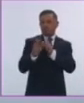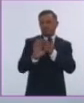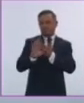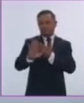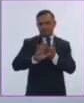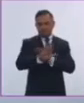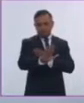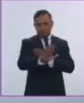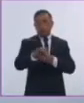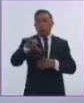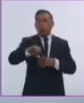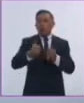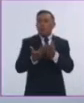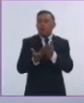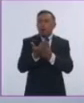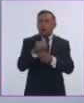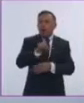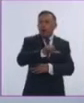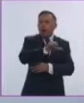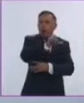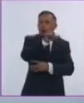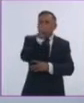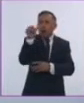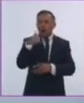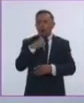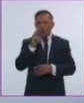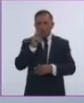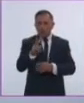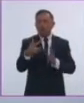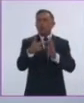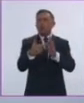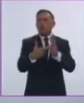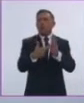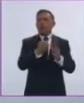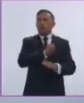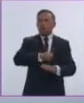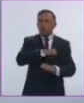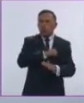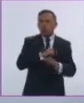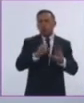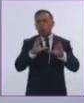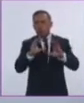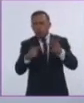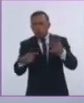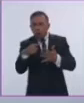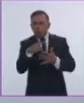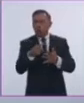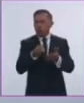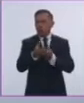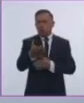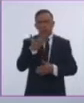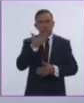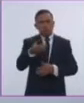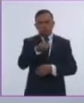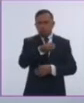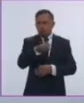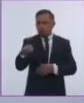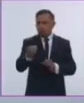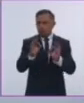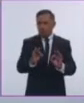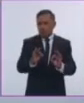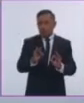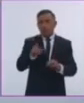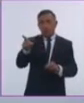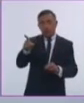largo de esta mañana hemos atestiguado que los protocolos sanitarios están funcionando funcionando adecuadamente y que las instituciones responsables